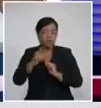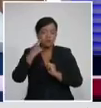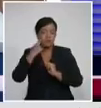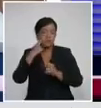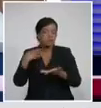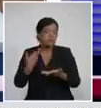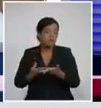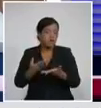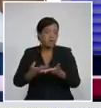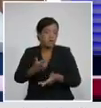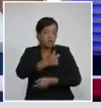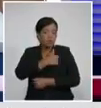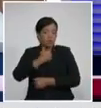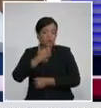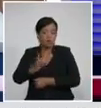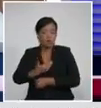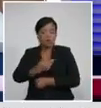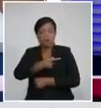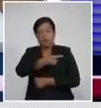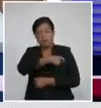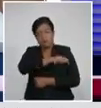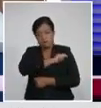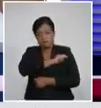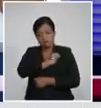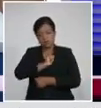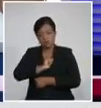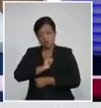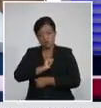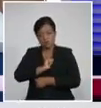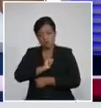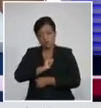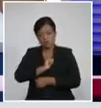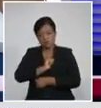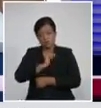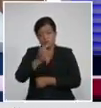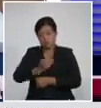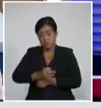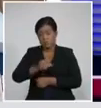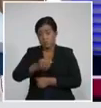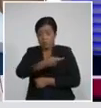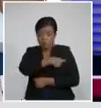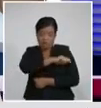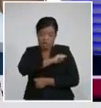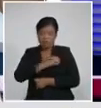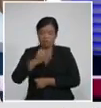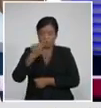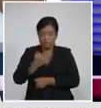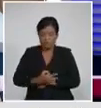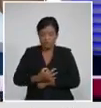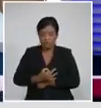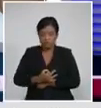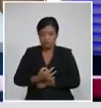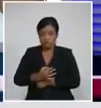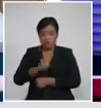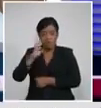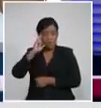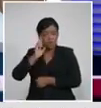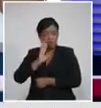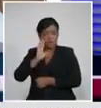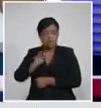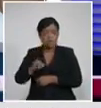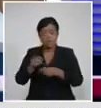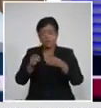pero ya en la población, en lo que llamamos el mundo real. Recuerden que cuando le hablé del fase 3, yo le